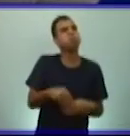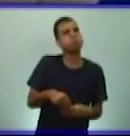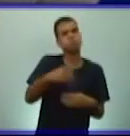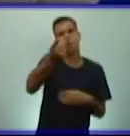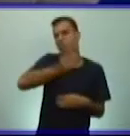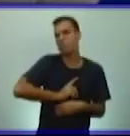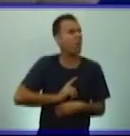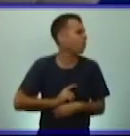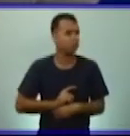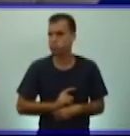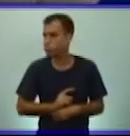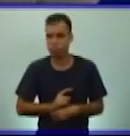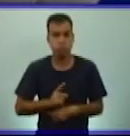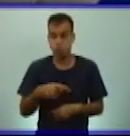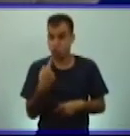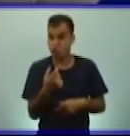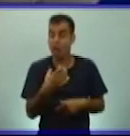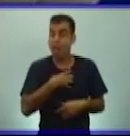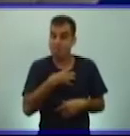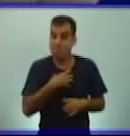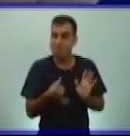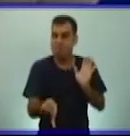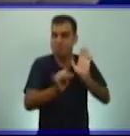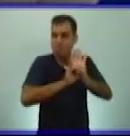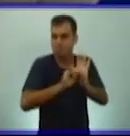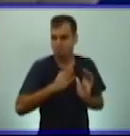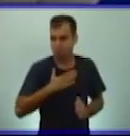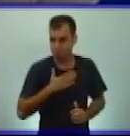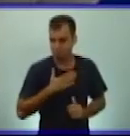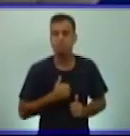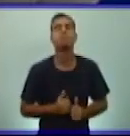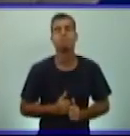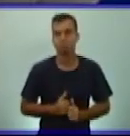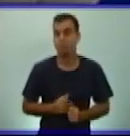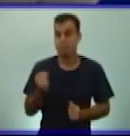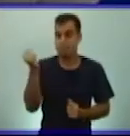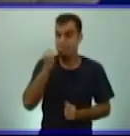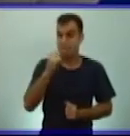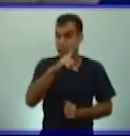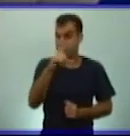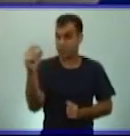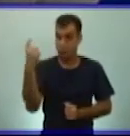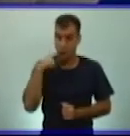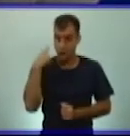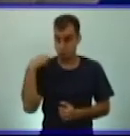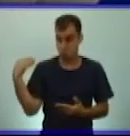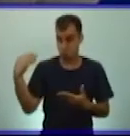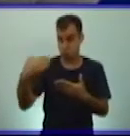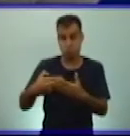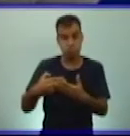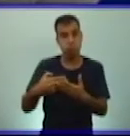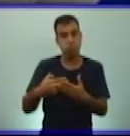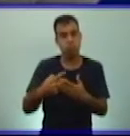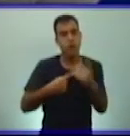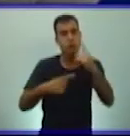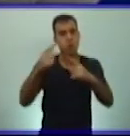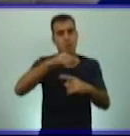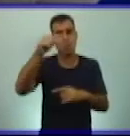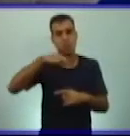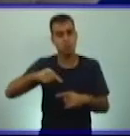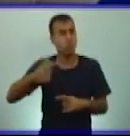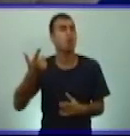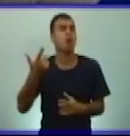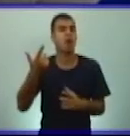nosotros tenemos nuestra propia identidad. Desde hace más de 100 años a la fecha, ciertos pensadores y grupos políticos cubanos